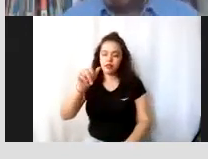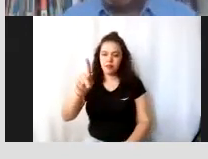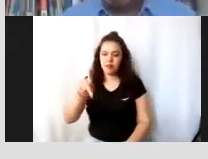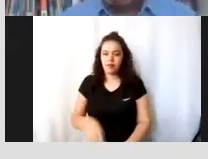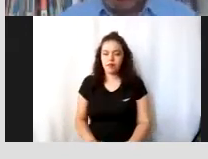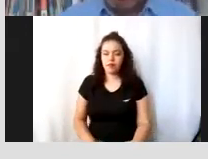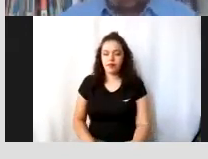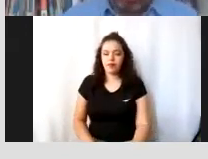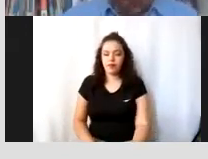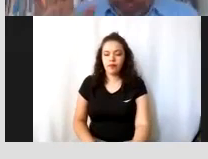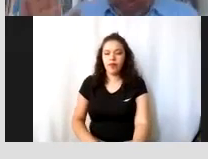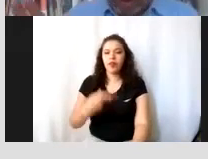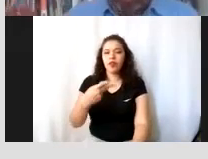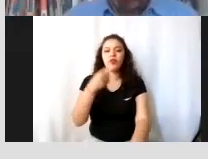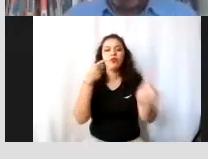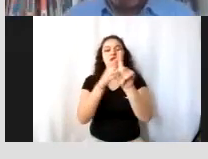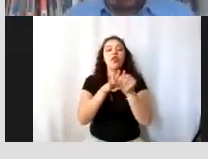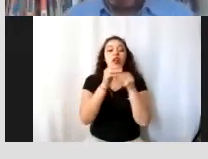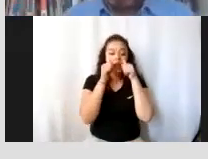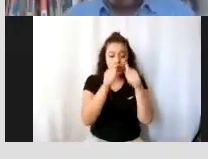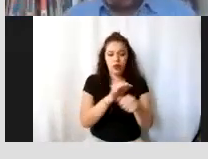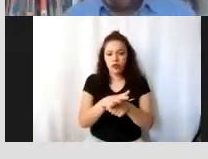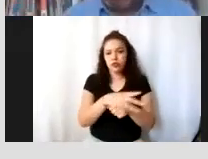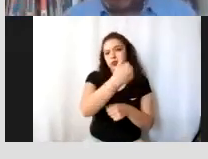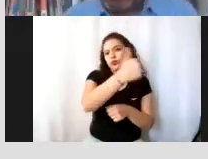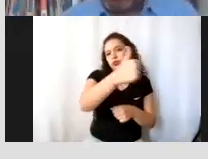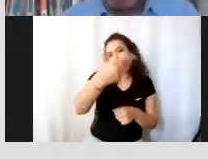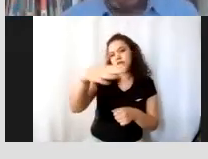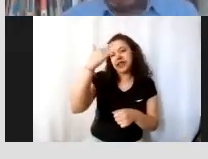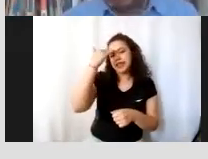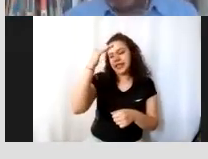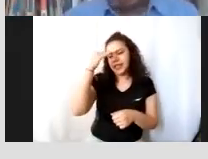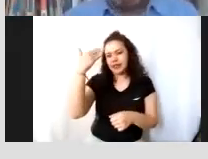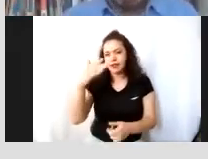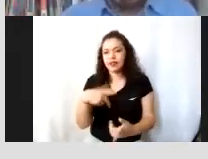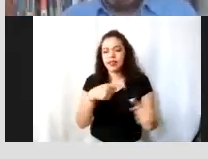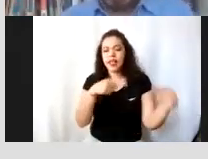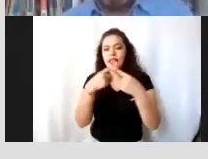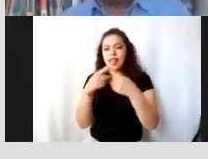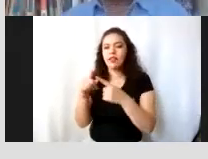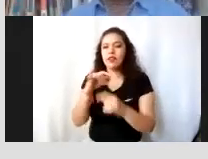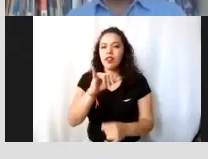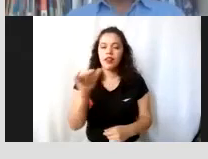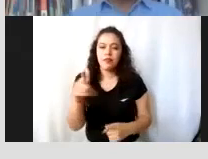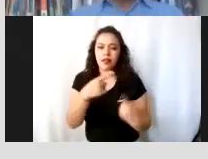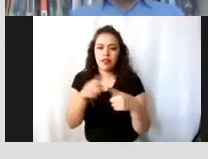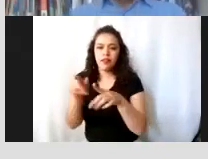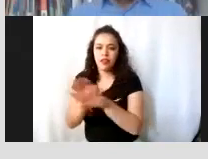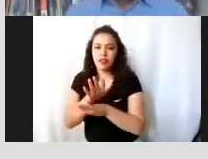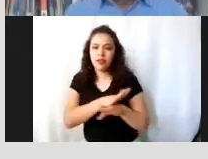¿Cuál es su objeto asistencial? Bueno, cada uno de ustedes lo sabe y varía de IAP a IAP.